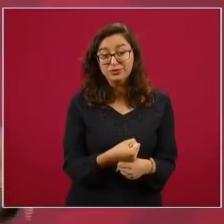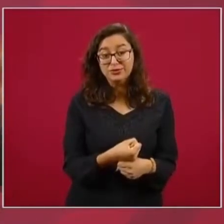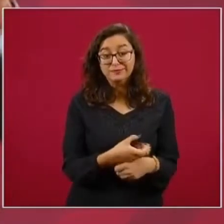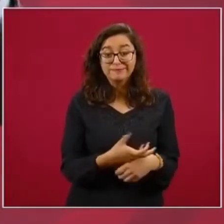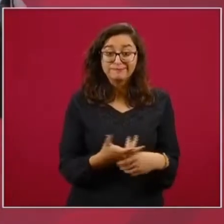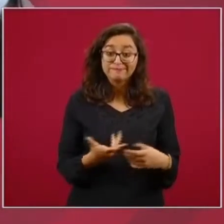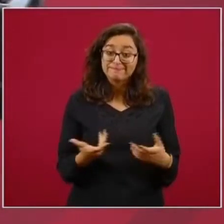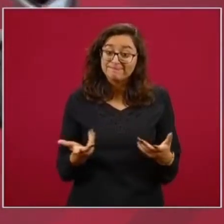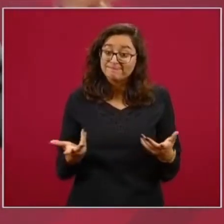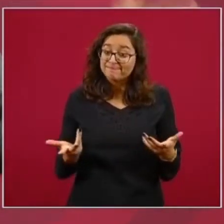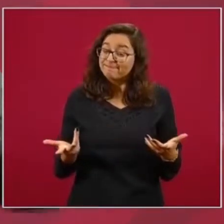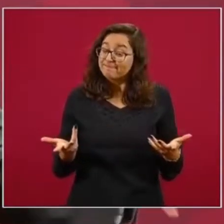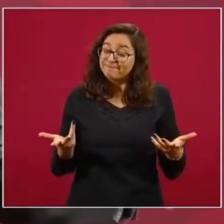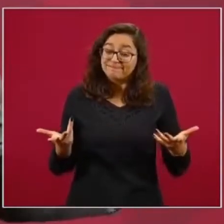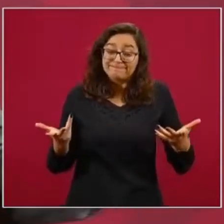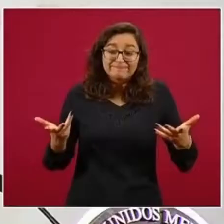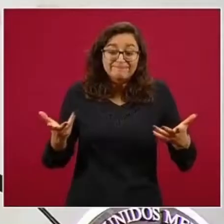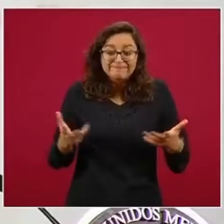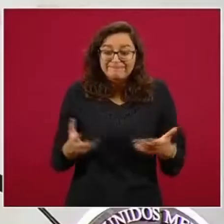Entonces,